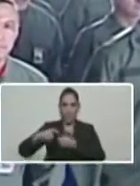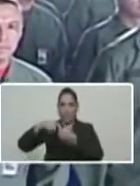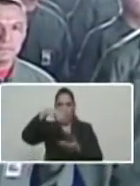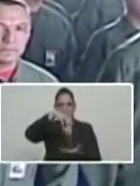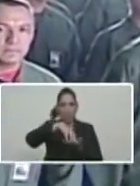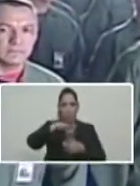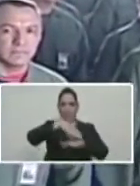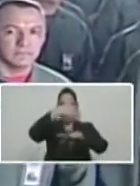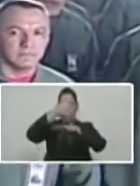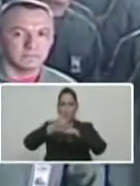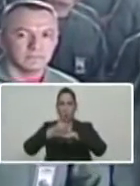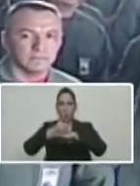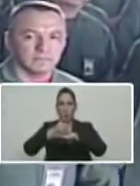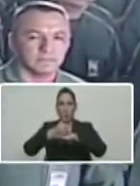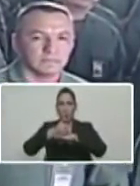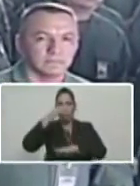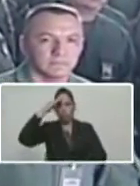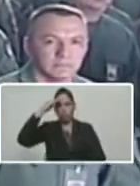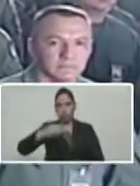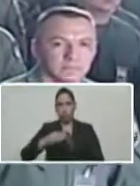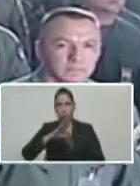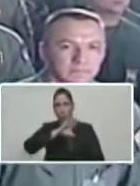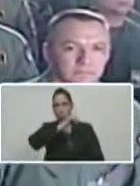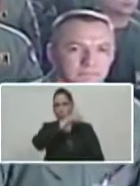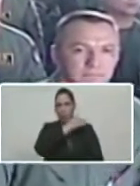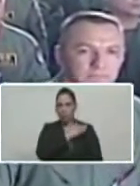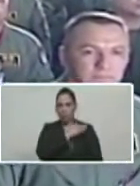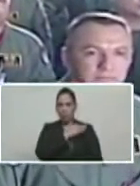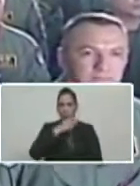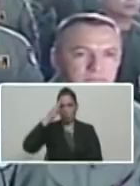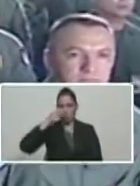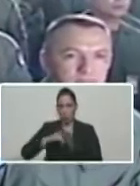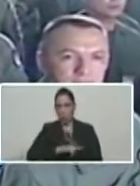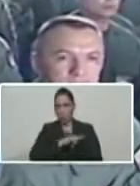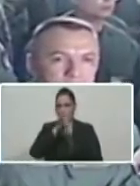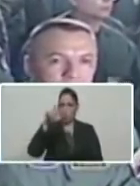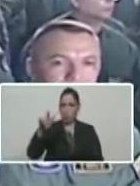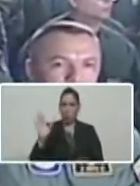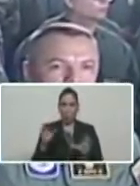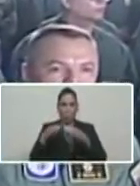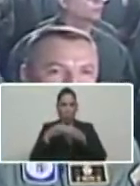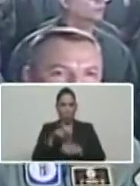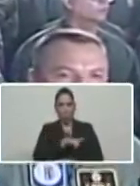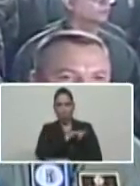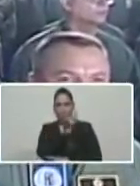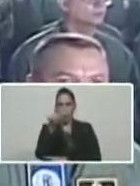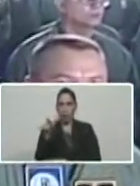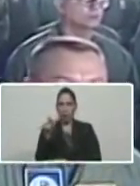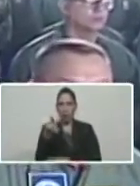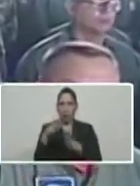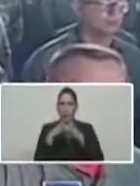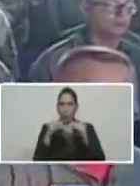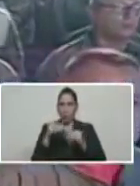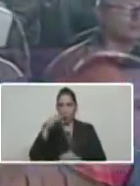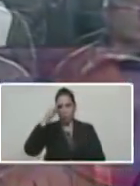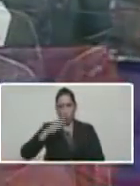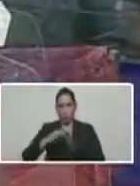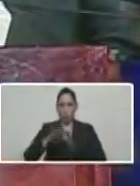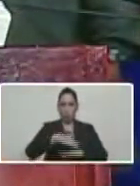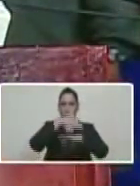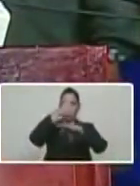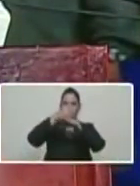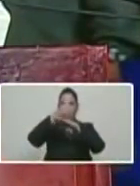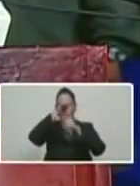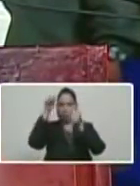a los oficiales generales, comandantes de bases aéreas, de grupos aéreos, a los oficiales superiores,